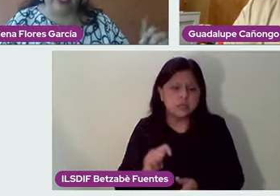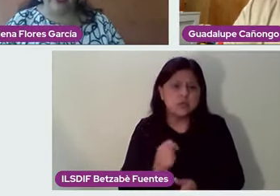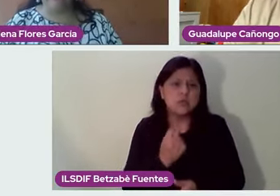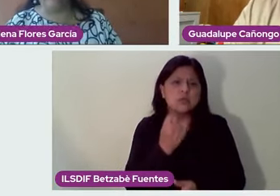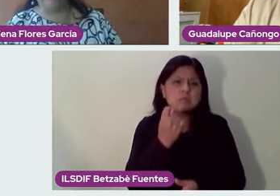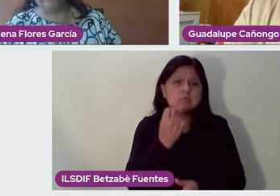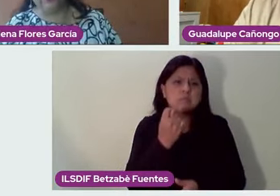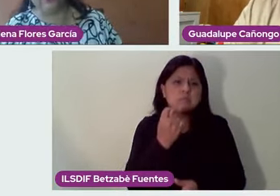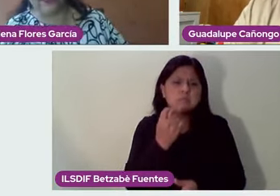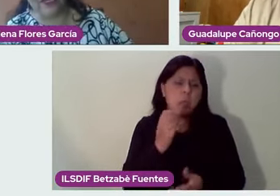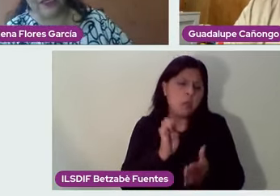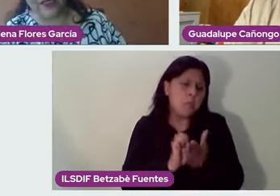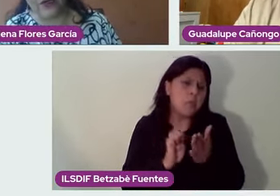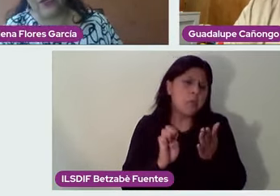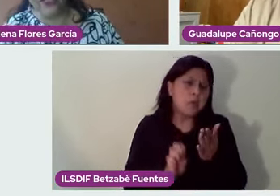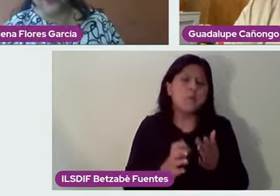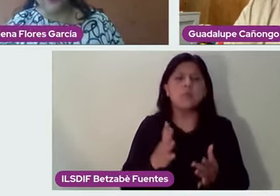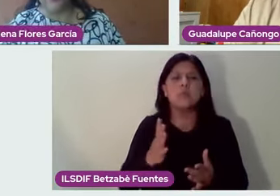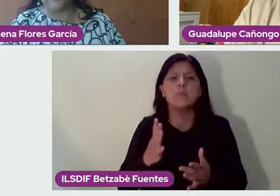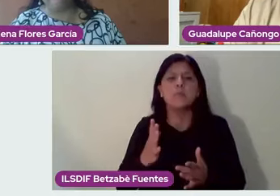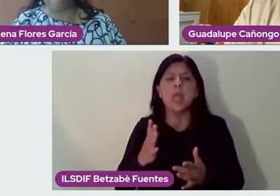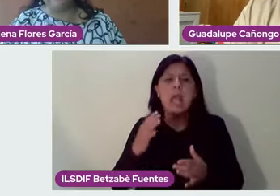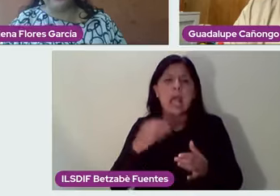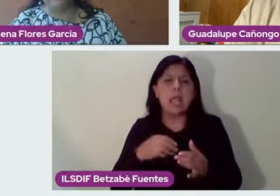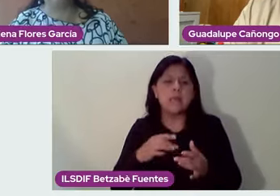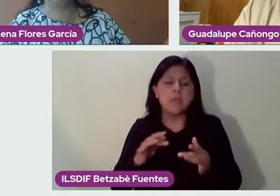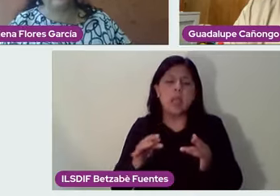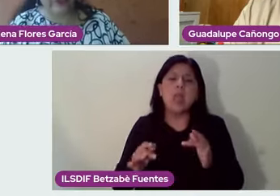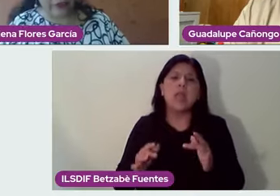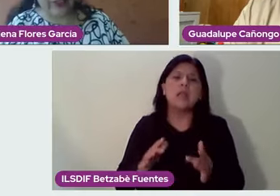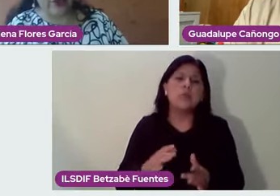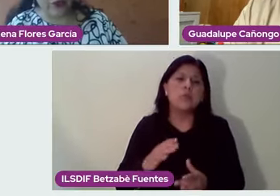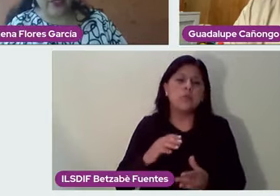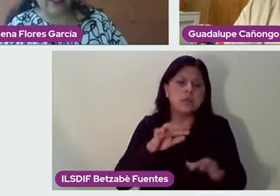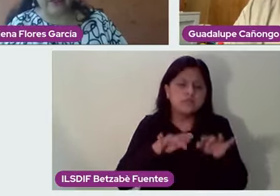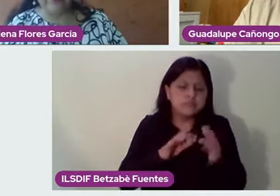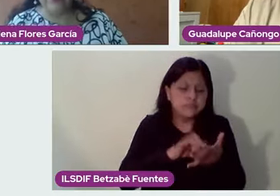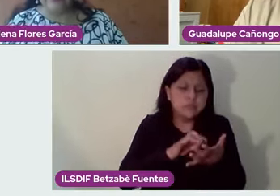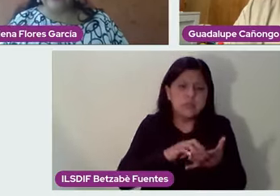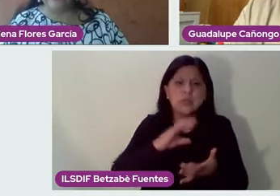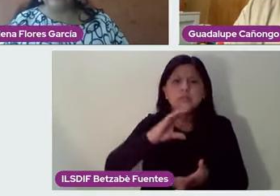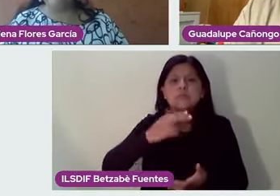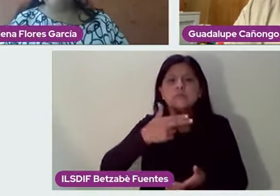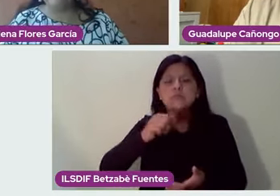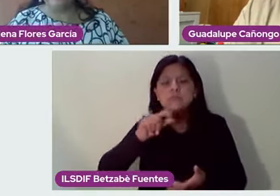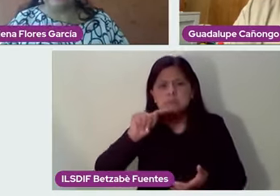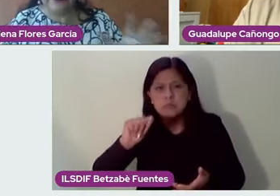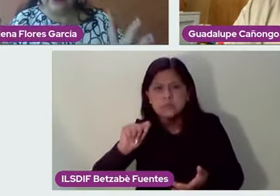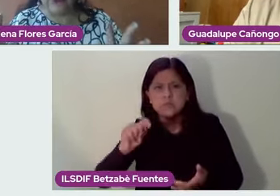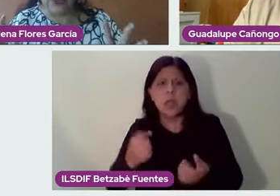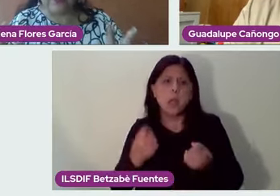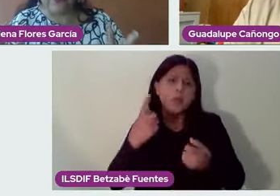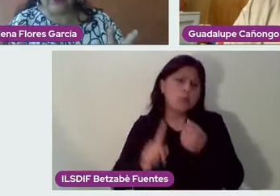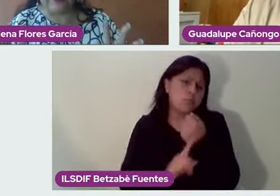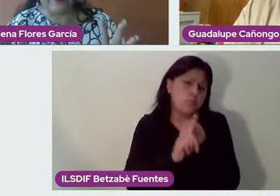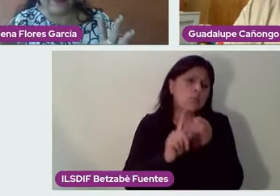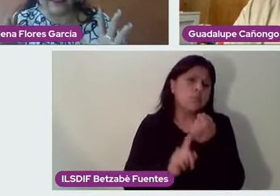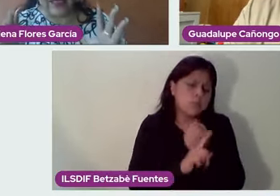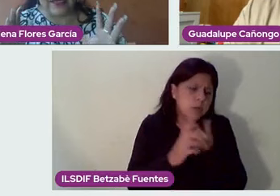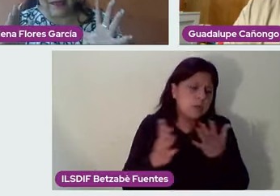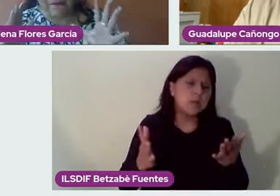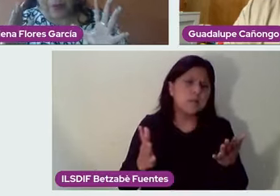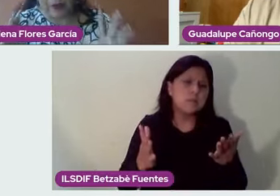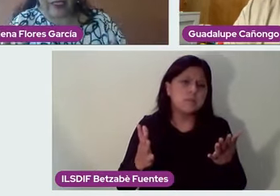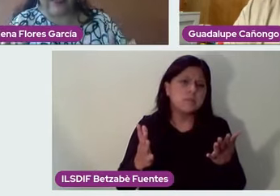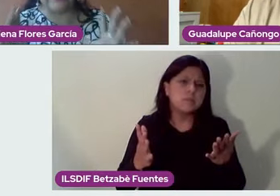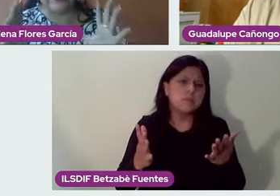por ejemplo, ¿no? Se veía el día de hoy, los riesgos que se corren, ¿no? Y esto que mencionabas tan,